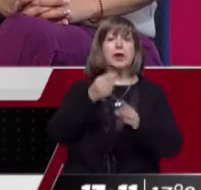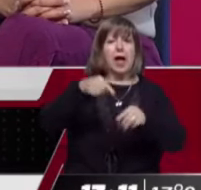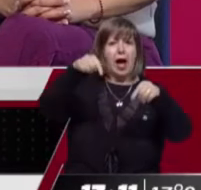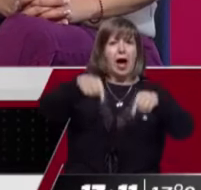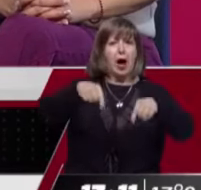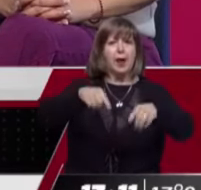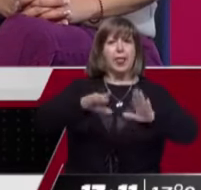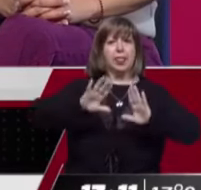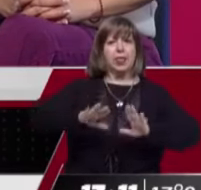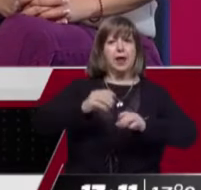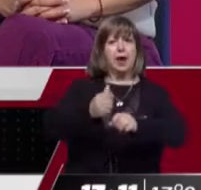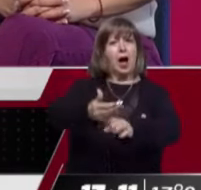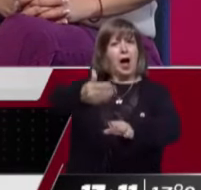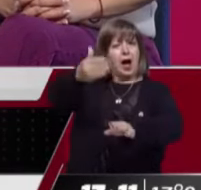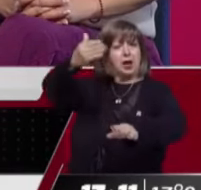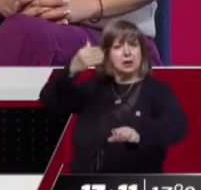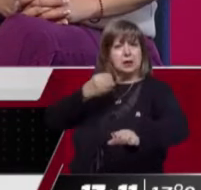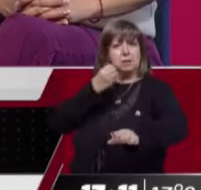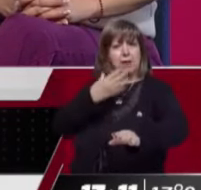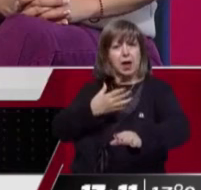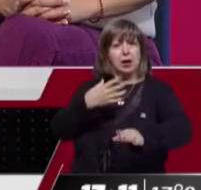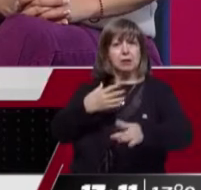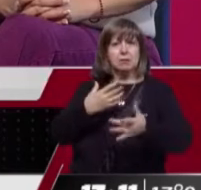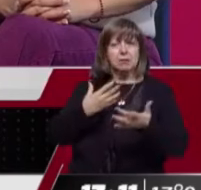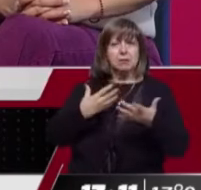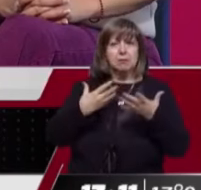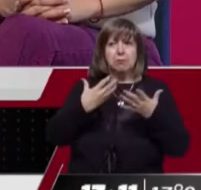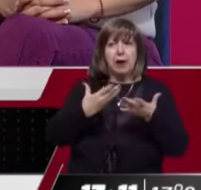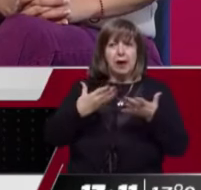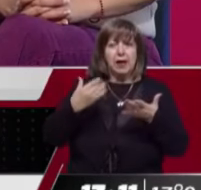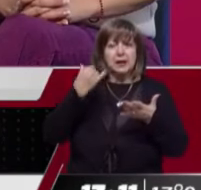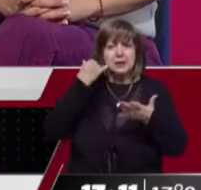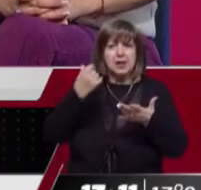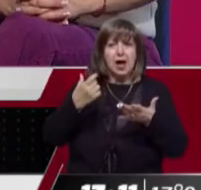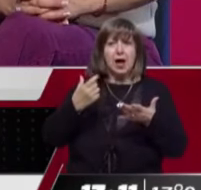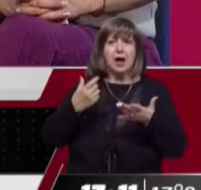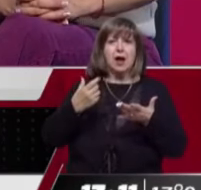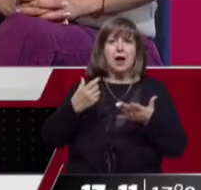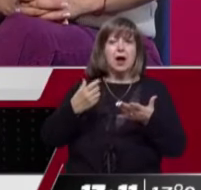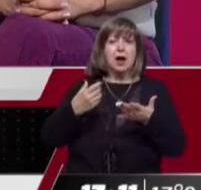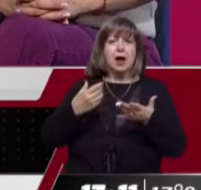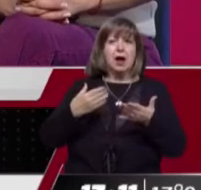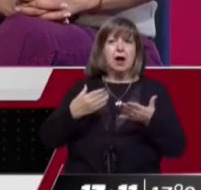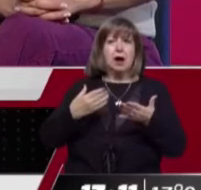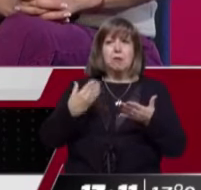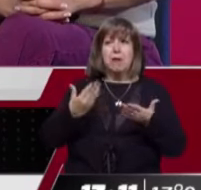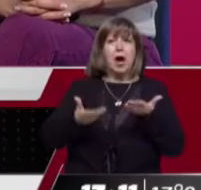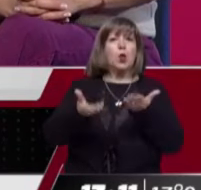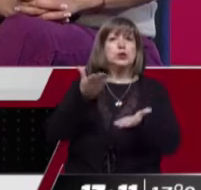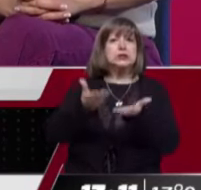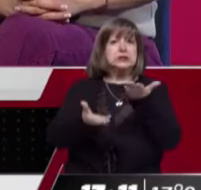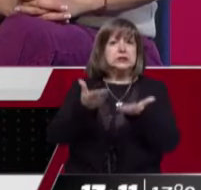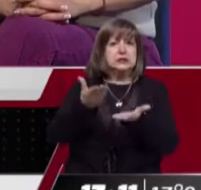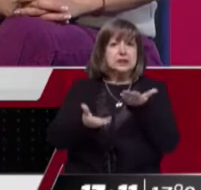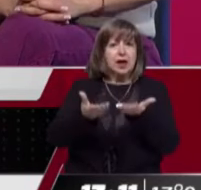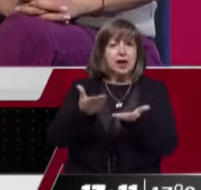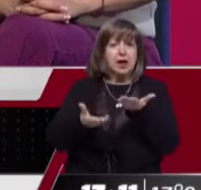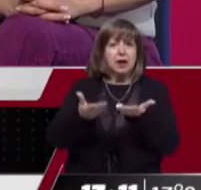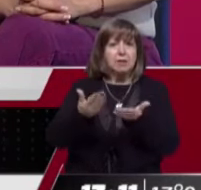antes para poder encauzar de la manera más justa el caso.